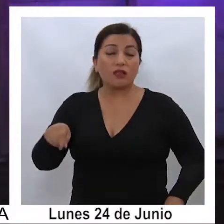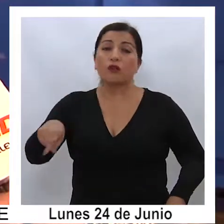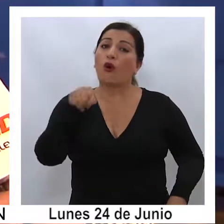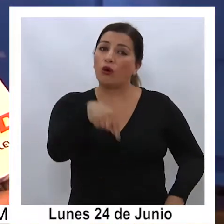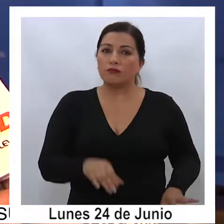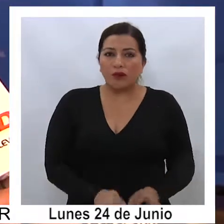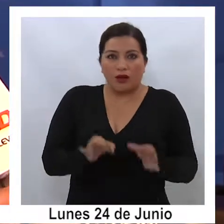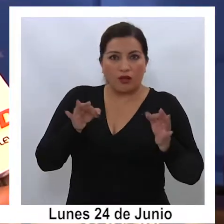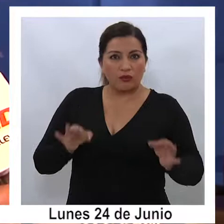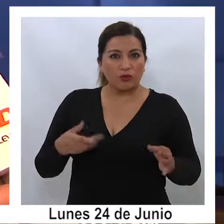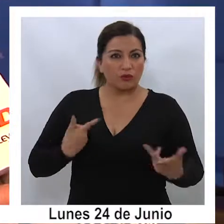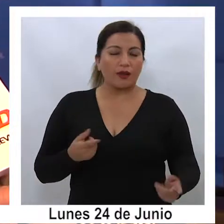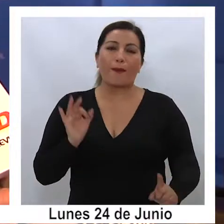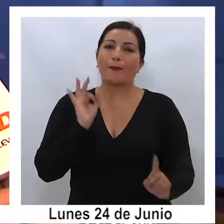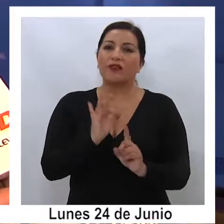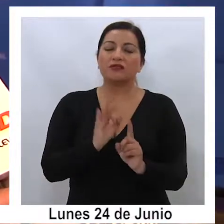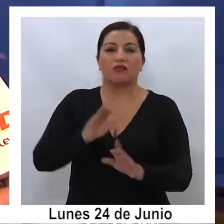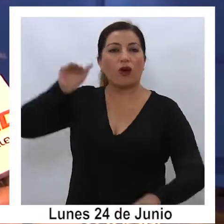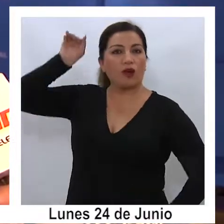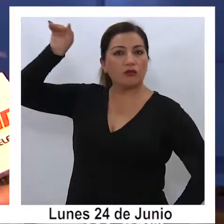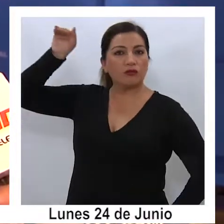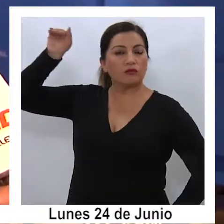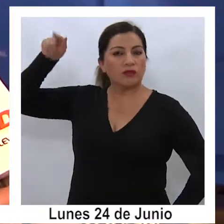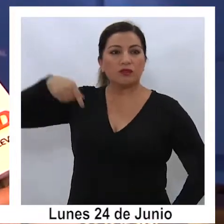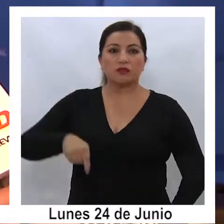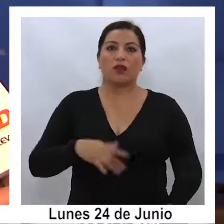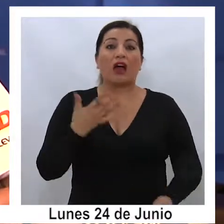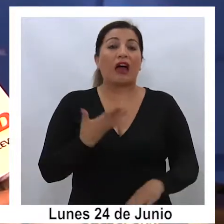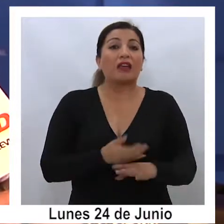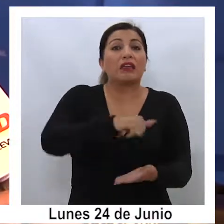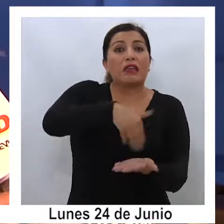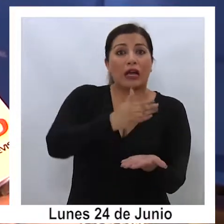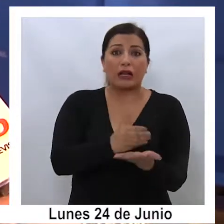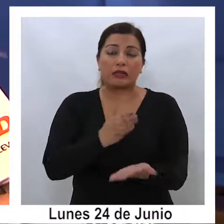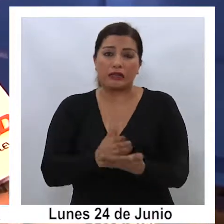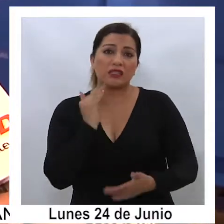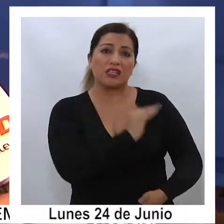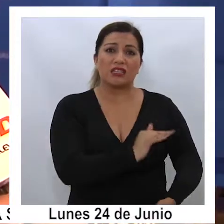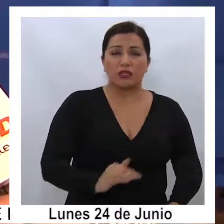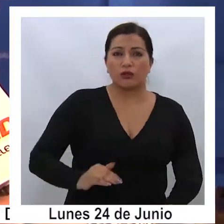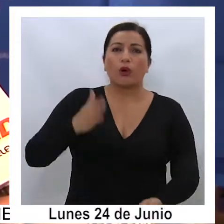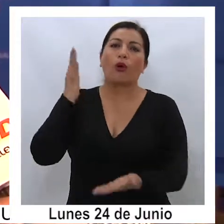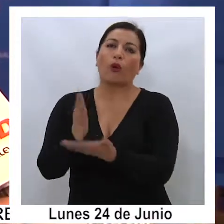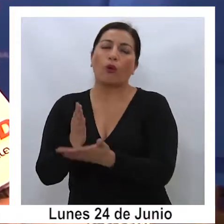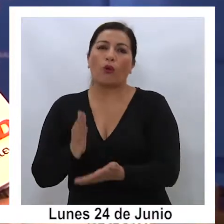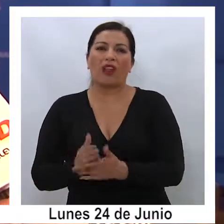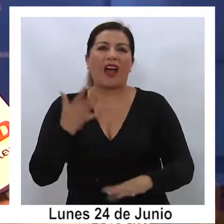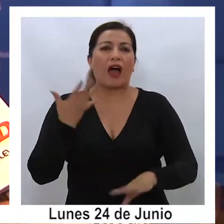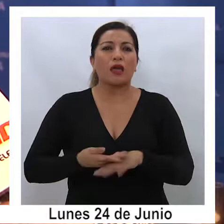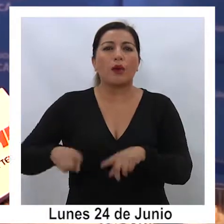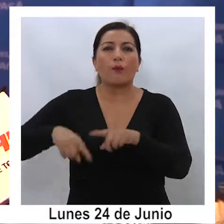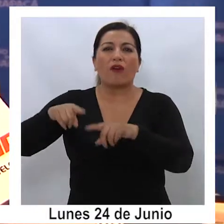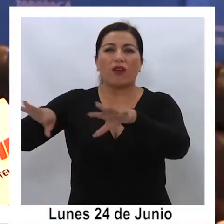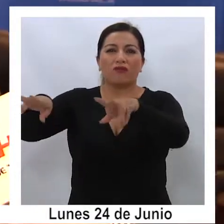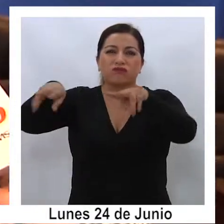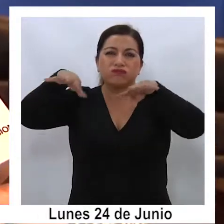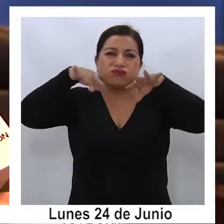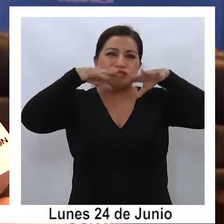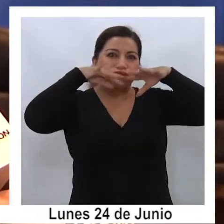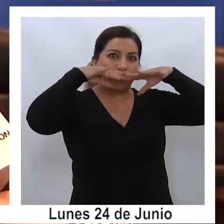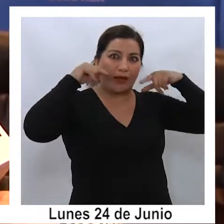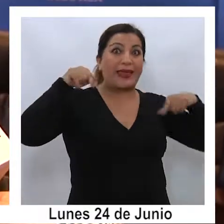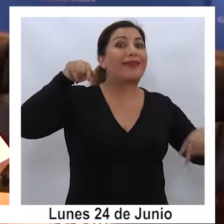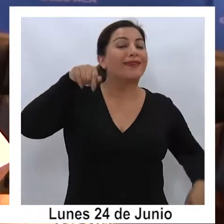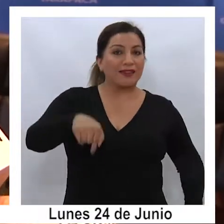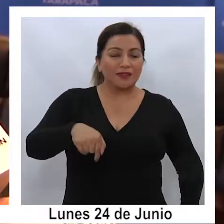educación, particularmente en la comuna de Altospicio, tiene jardines, tiene colegios donde hay un polvillo que se encuentra en el lugar. Y ese polvillo que se